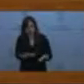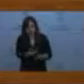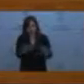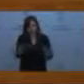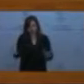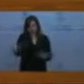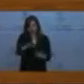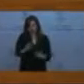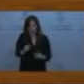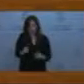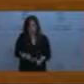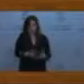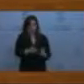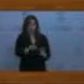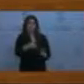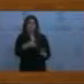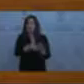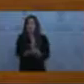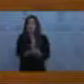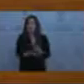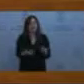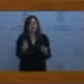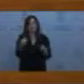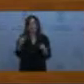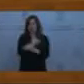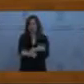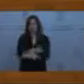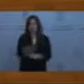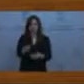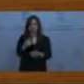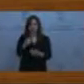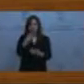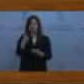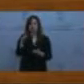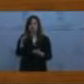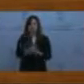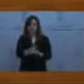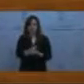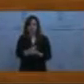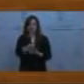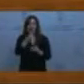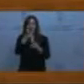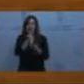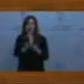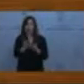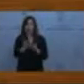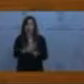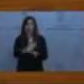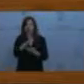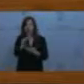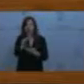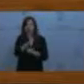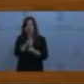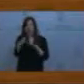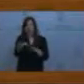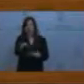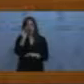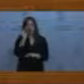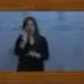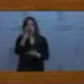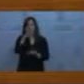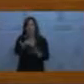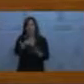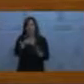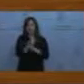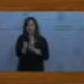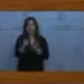bueno, es que ese argumento entonces es contradictorio. Por lo tanto, insisto, el argumento segregador a la libertad de elección de centro es más bien al contrario,